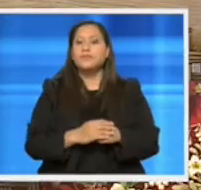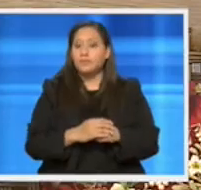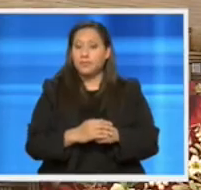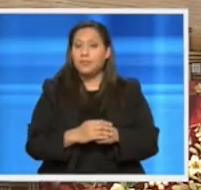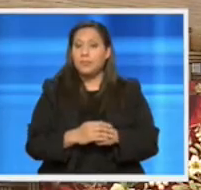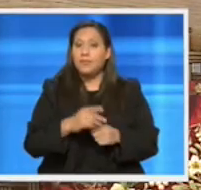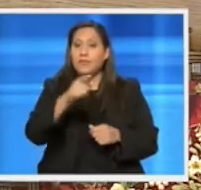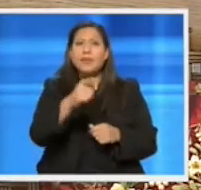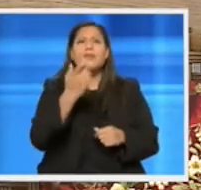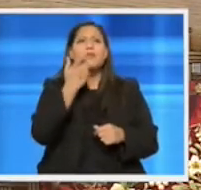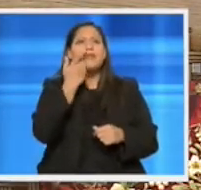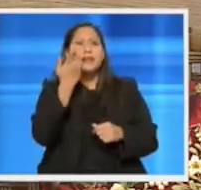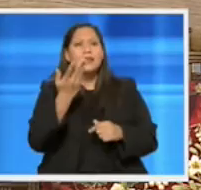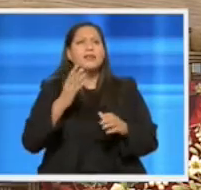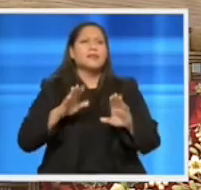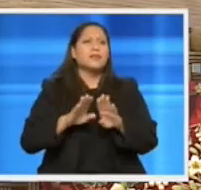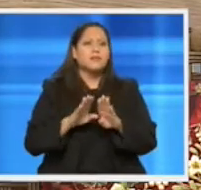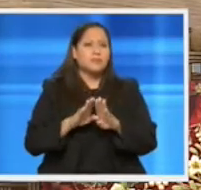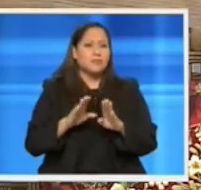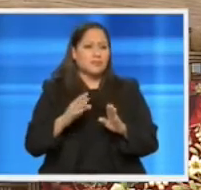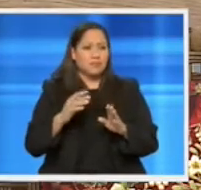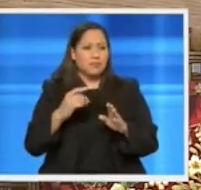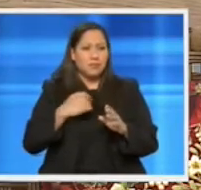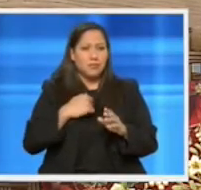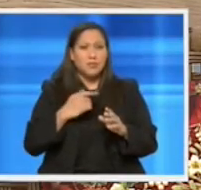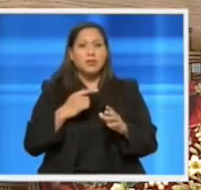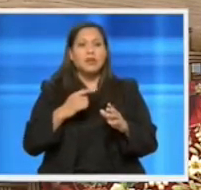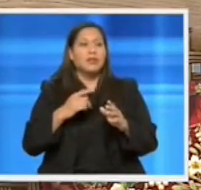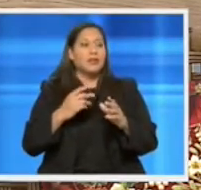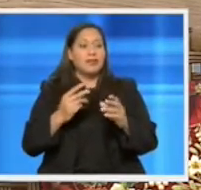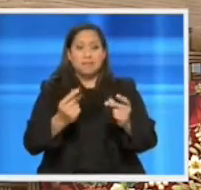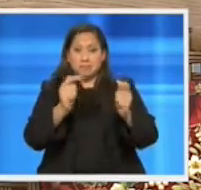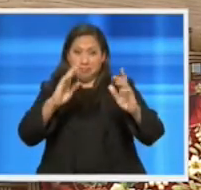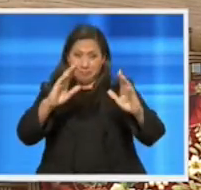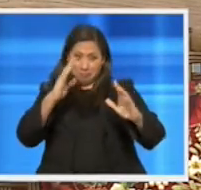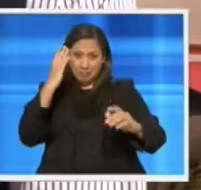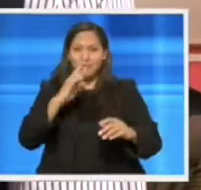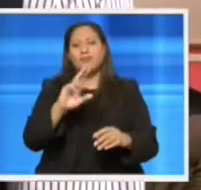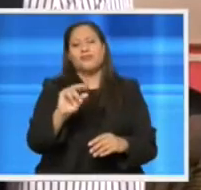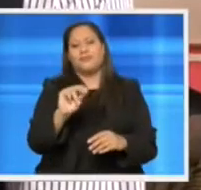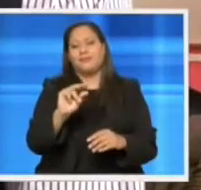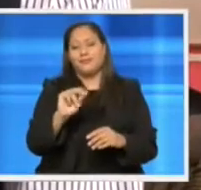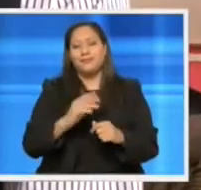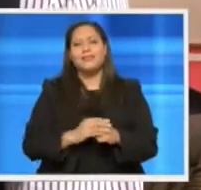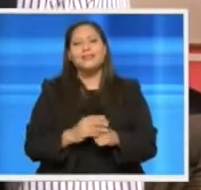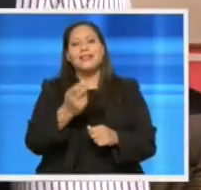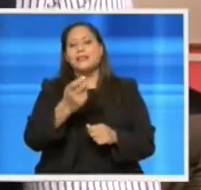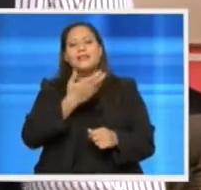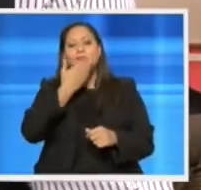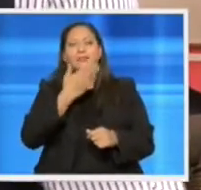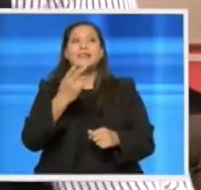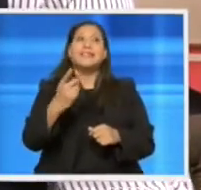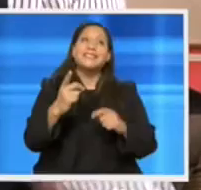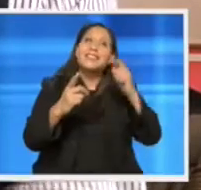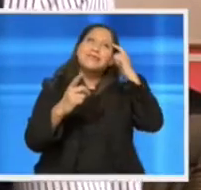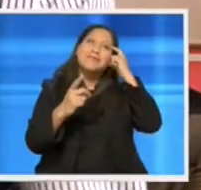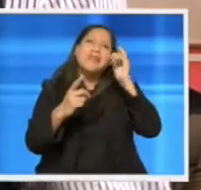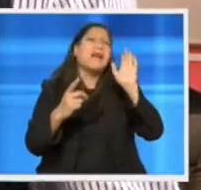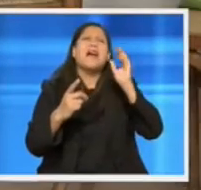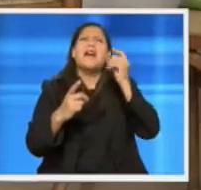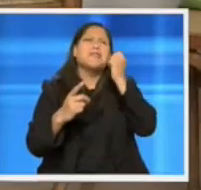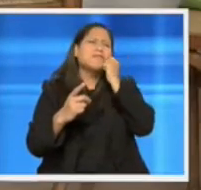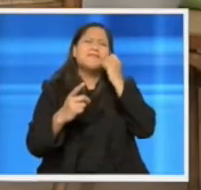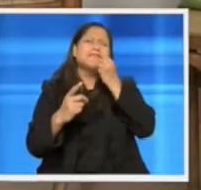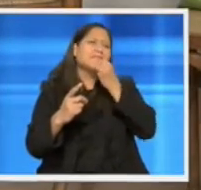hacer, no irte como, yo digo como gorda en tobogán, ¿no? O sea, Y es que aparte es típico, ¿no? Que es lo primero que dicen, es que en diciembre, pues bueno, ni